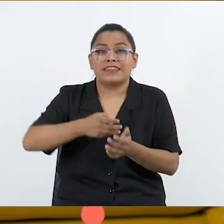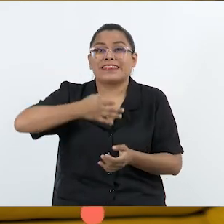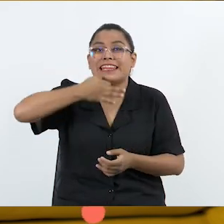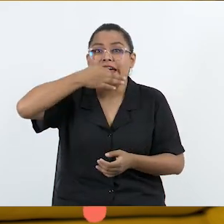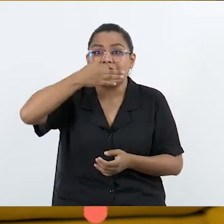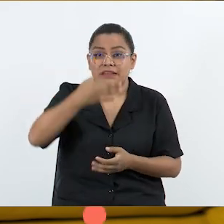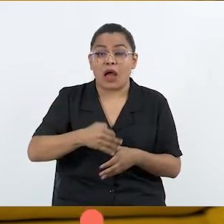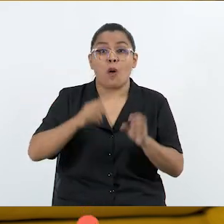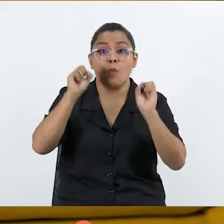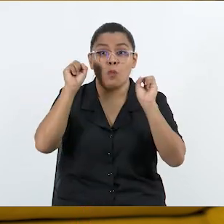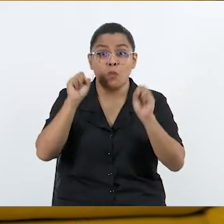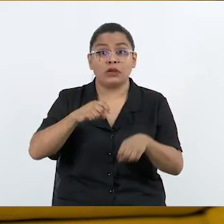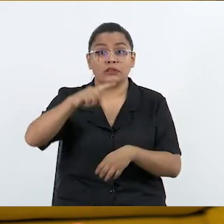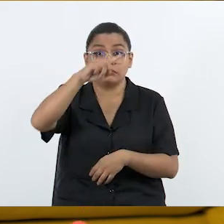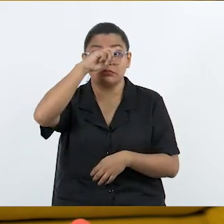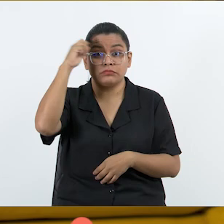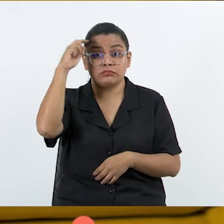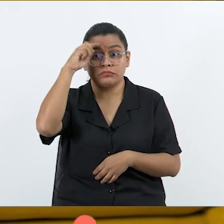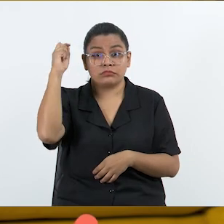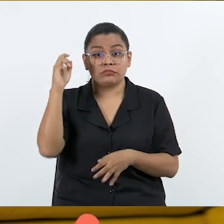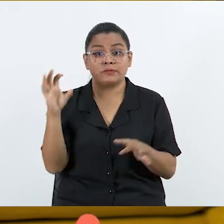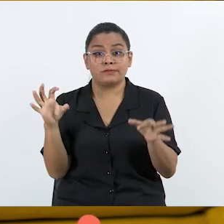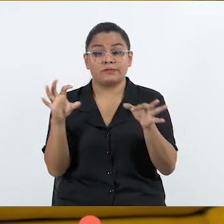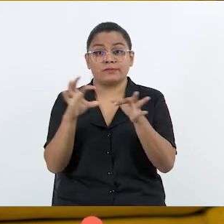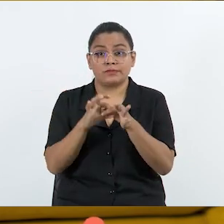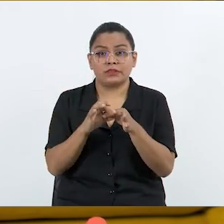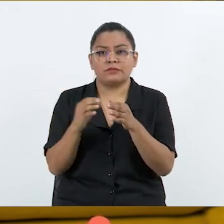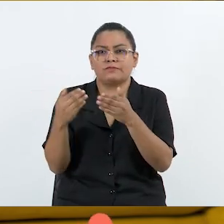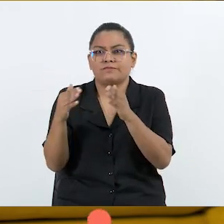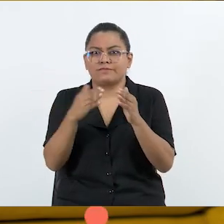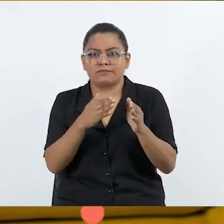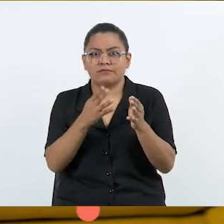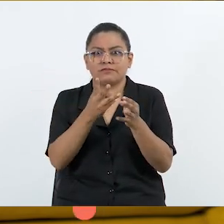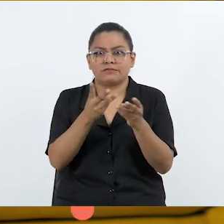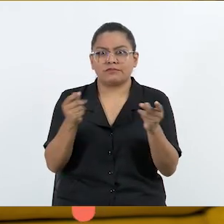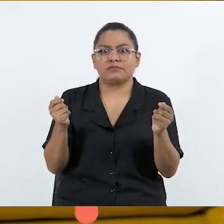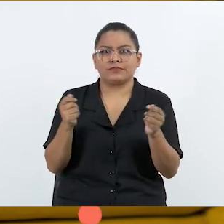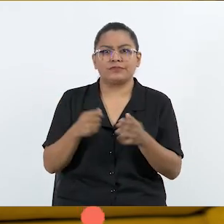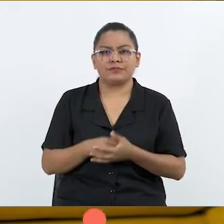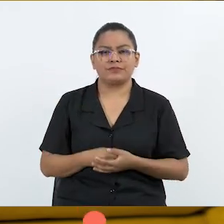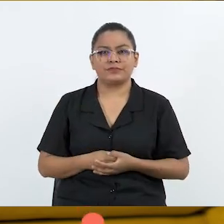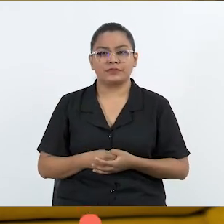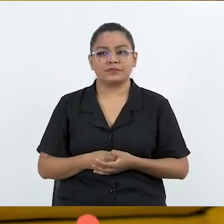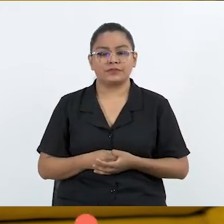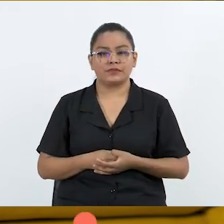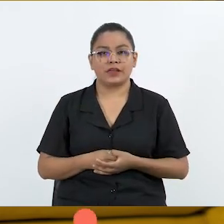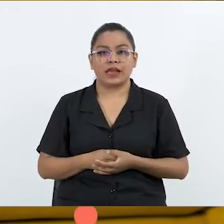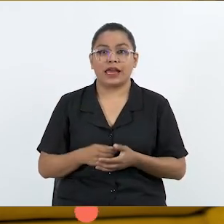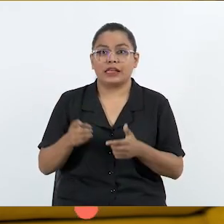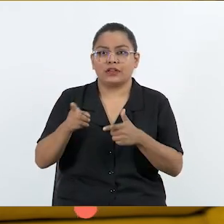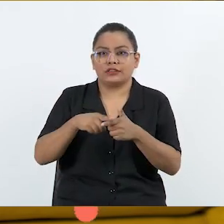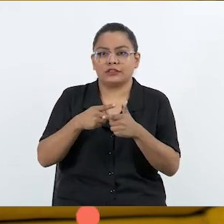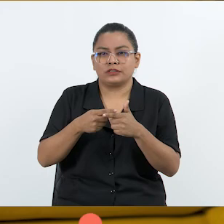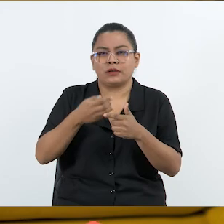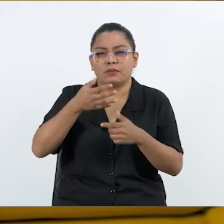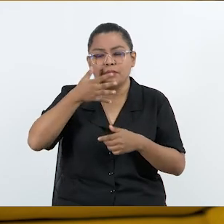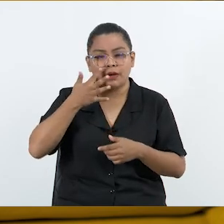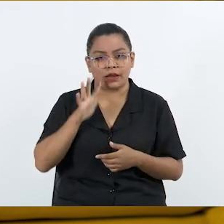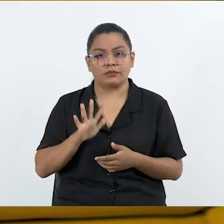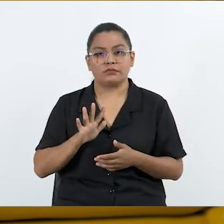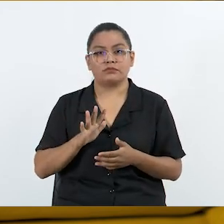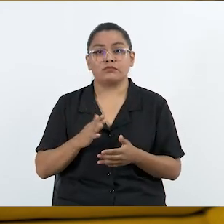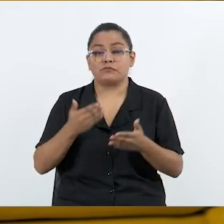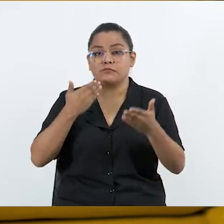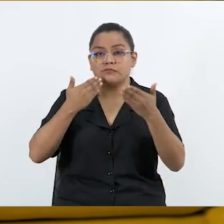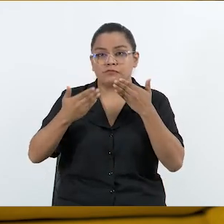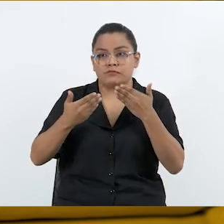problema realmente permite trabajar con profundidad y llegar a diferentes resultados. A modo de